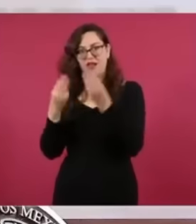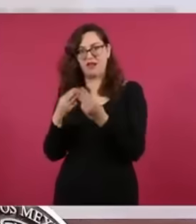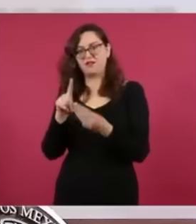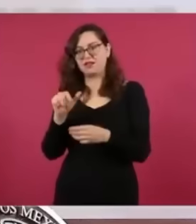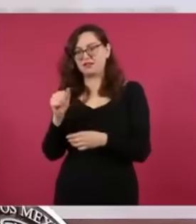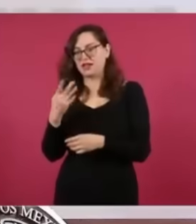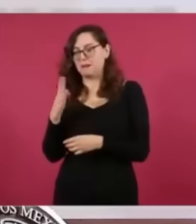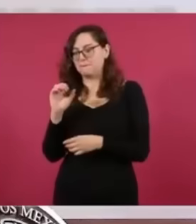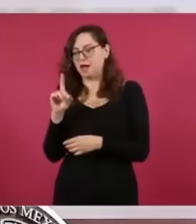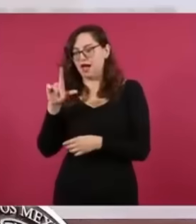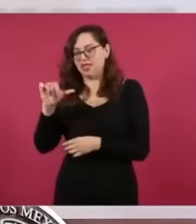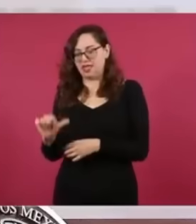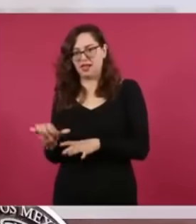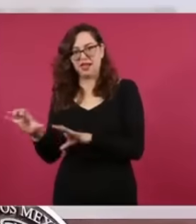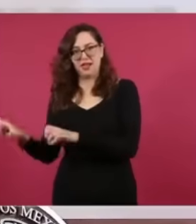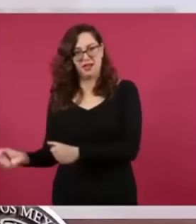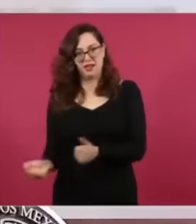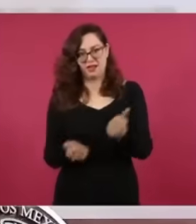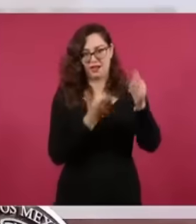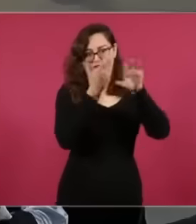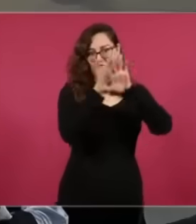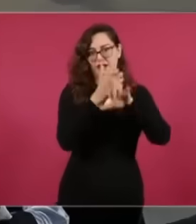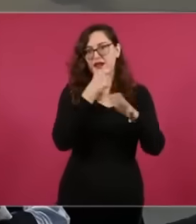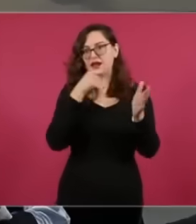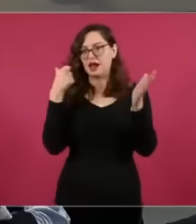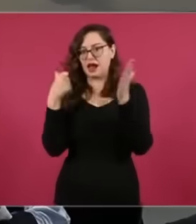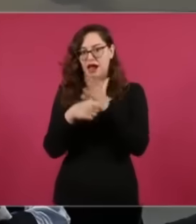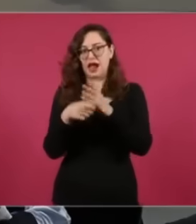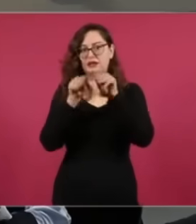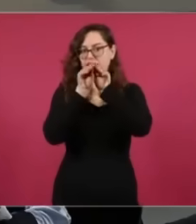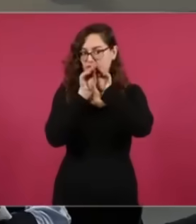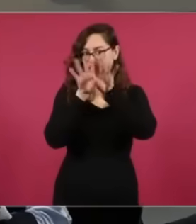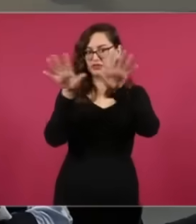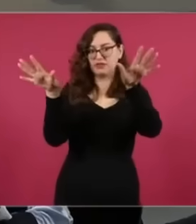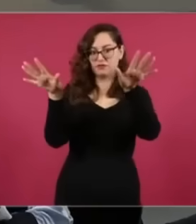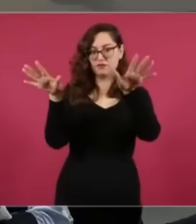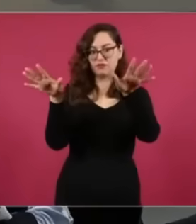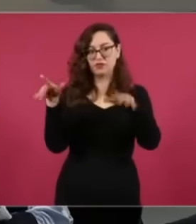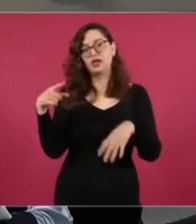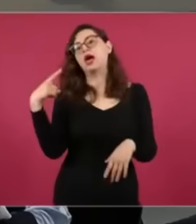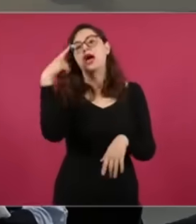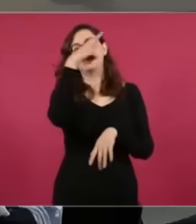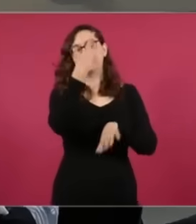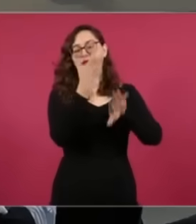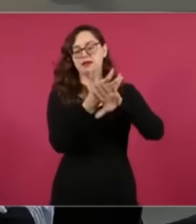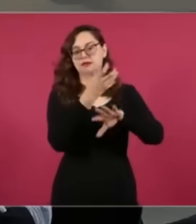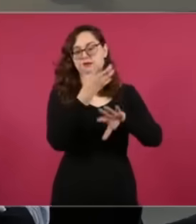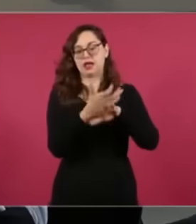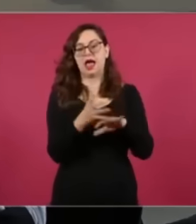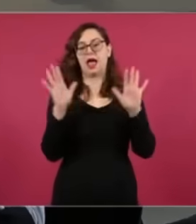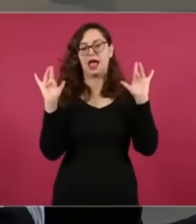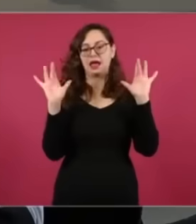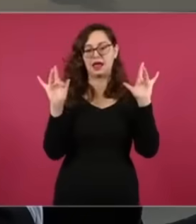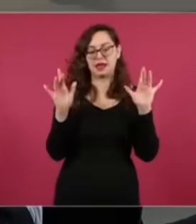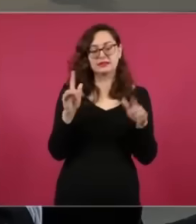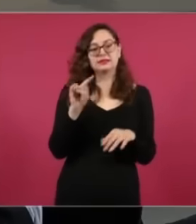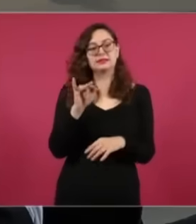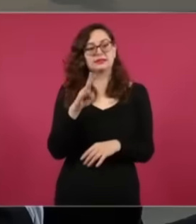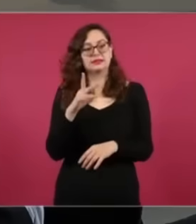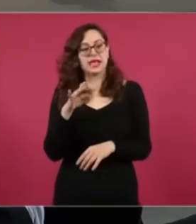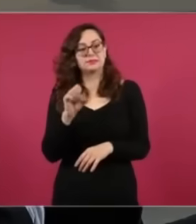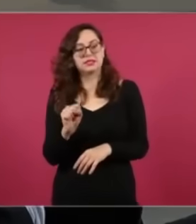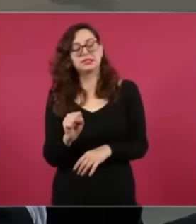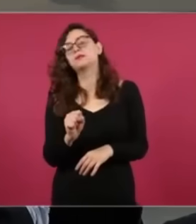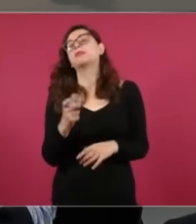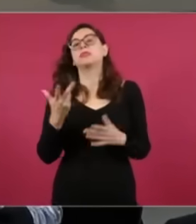daba a conocer la supuesta carta de Ismael Zambada por Los Angeles Times, dando su versión de los hechos, cuando el domingo 11